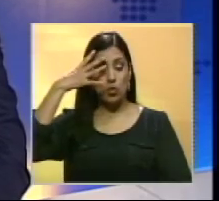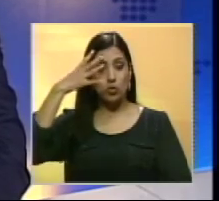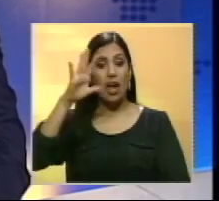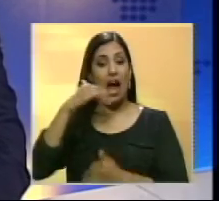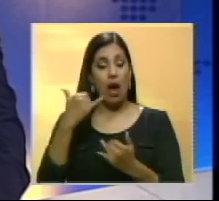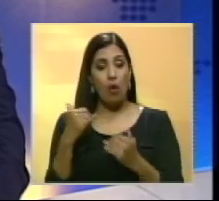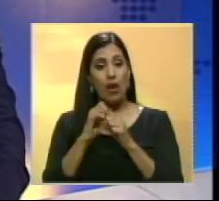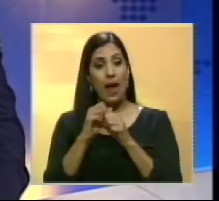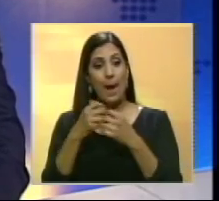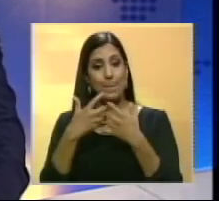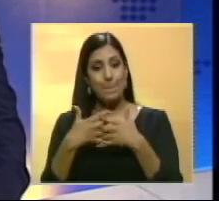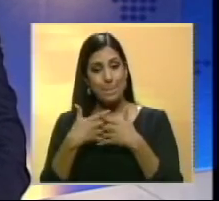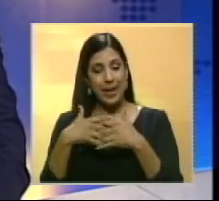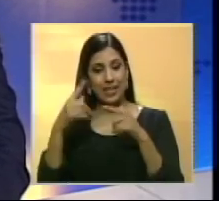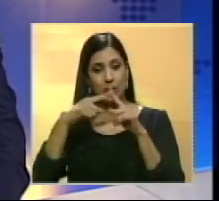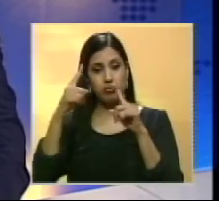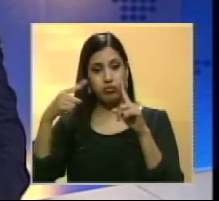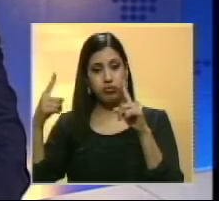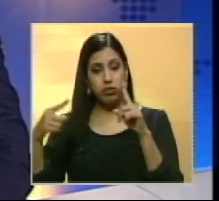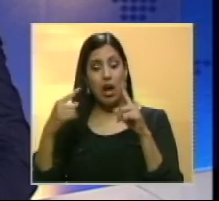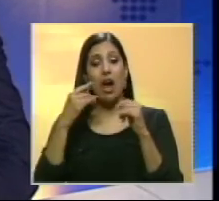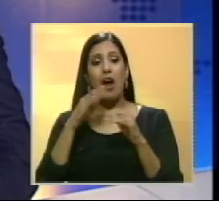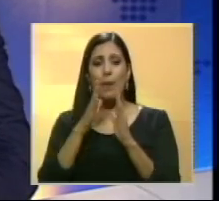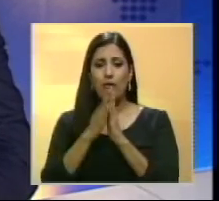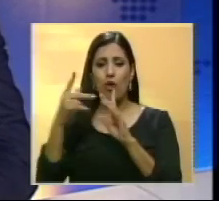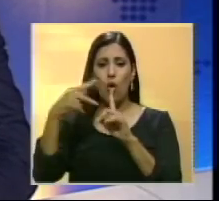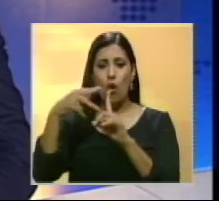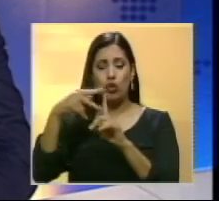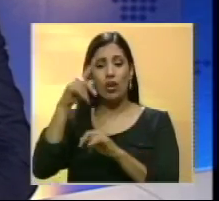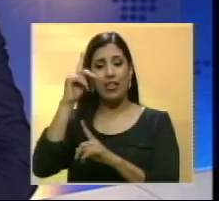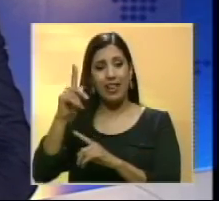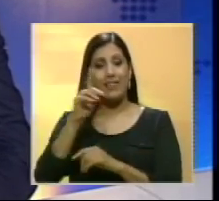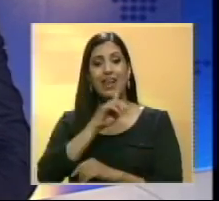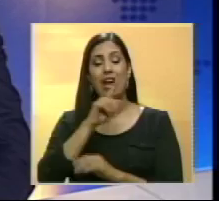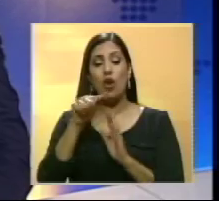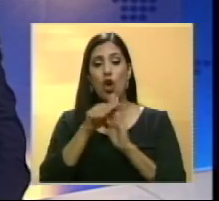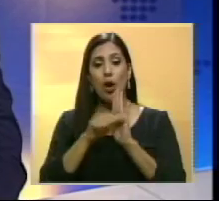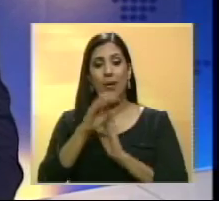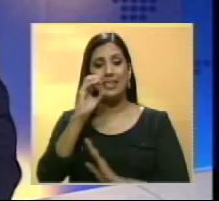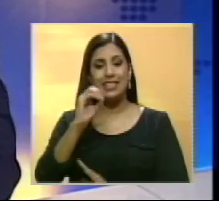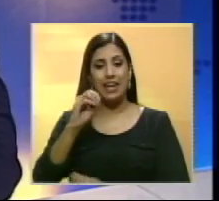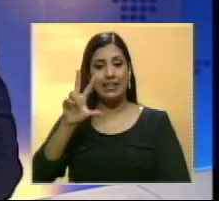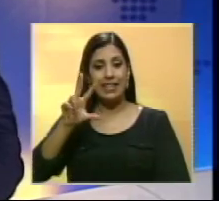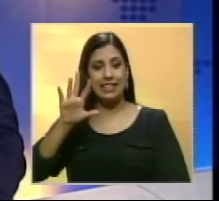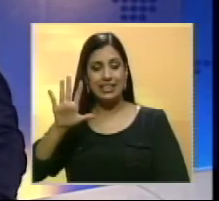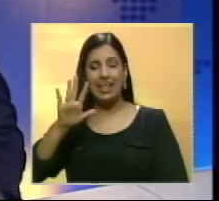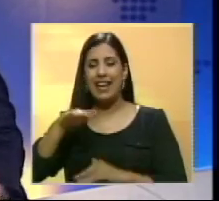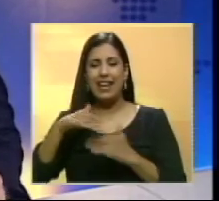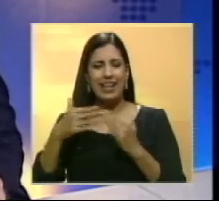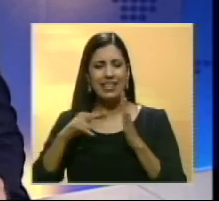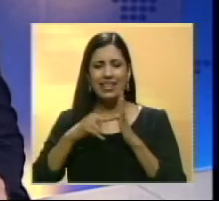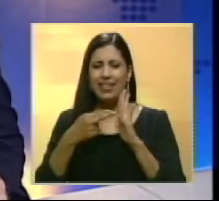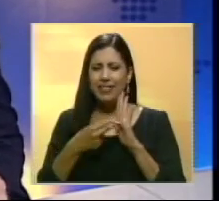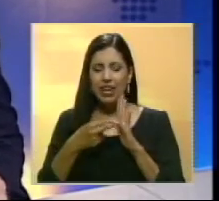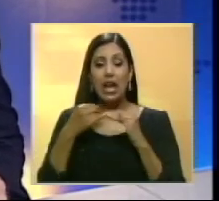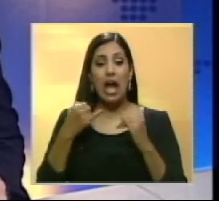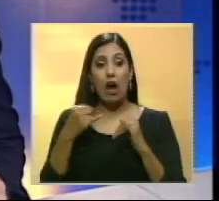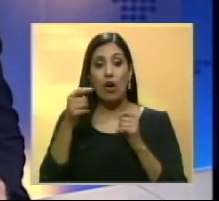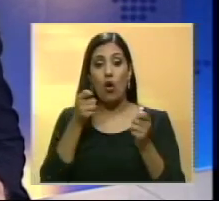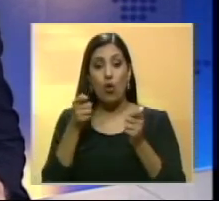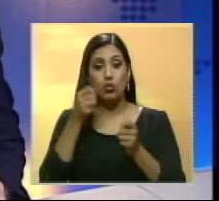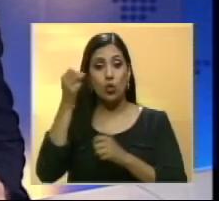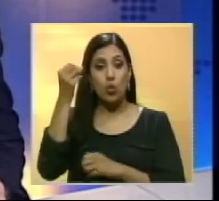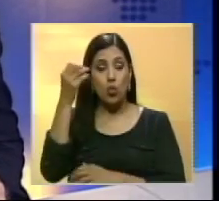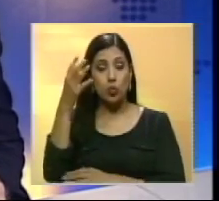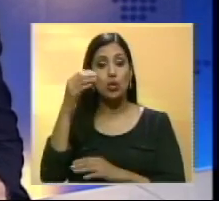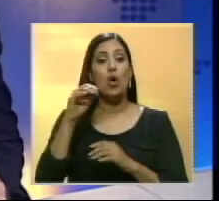través de la empresa Corpoelec, exigirá al sector hotelero aplicar la resolución 035, según la cual deben autogenerar su electricidad por un